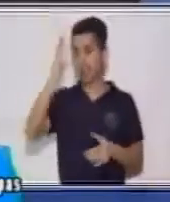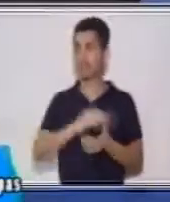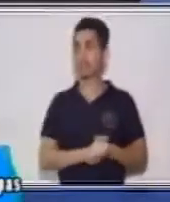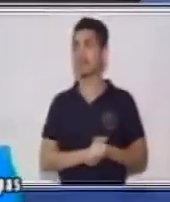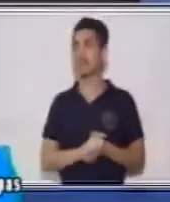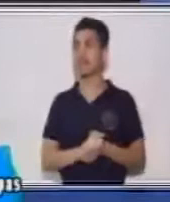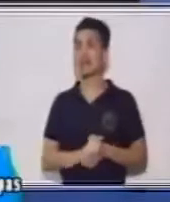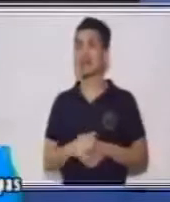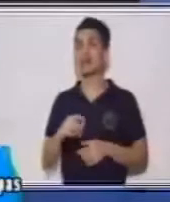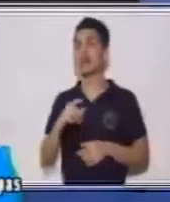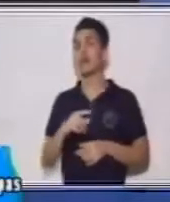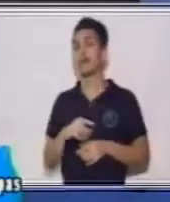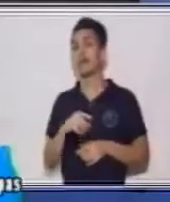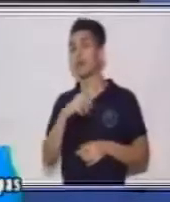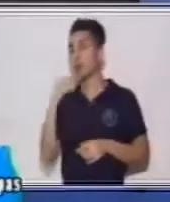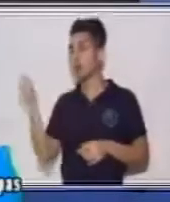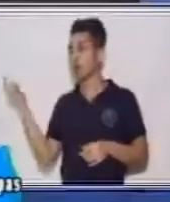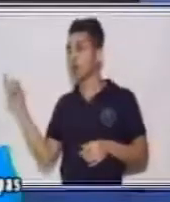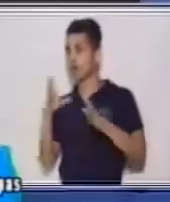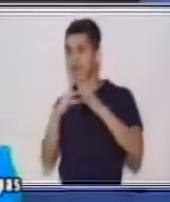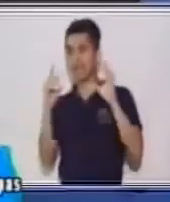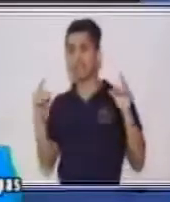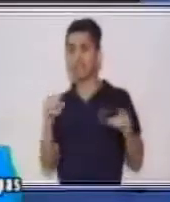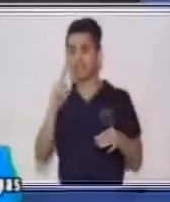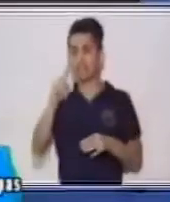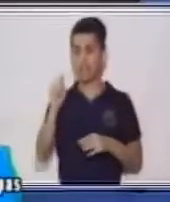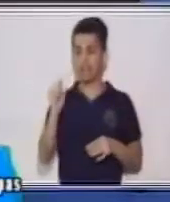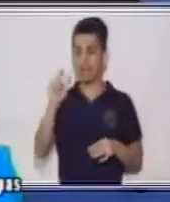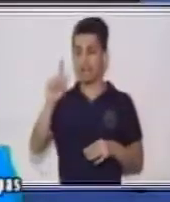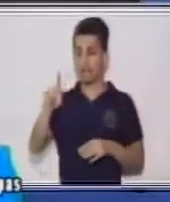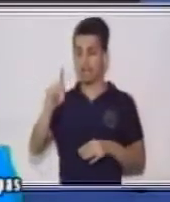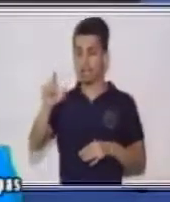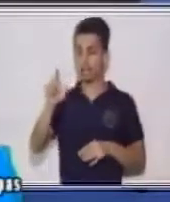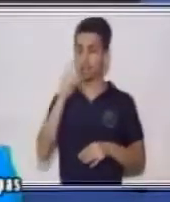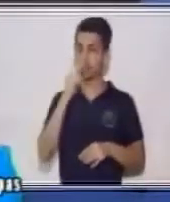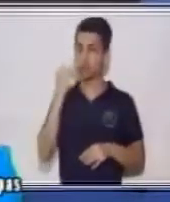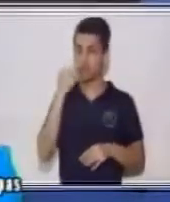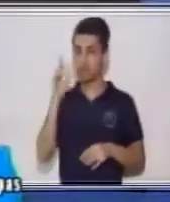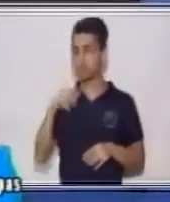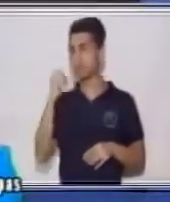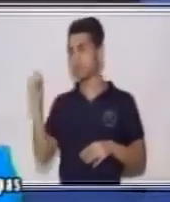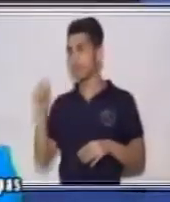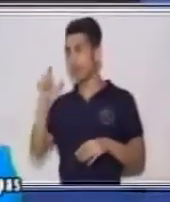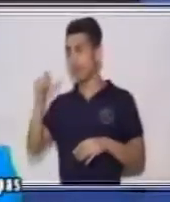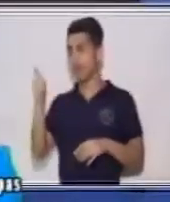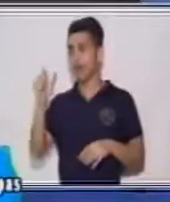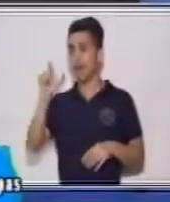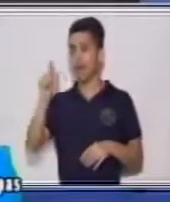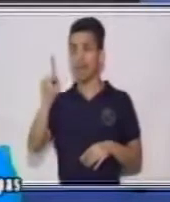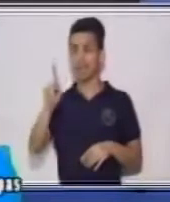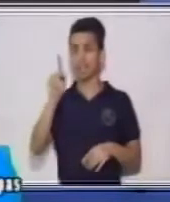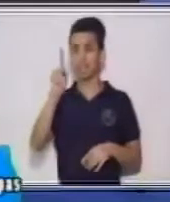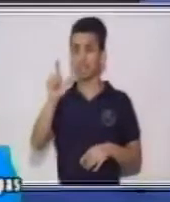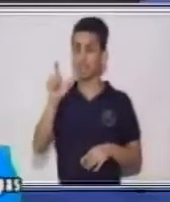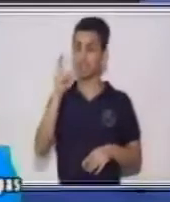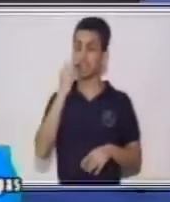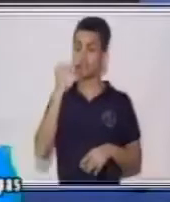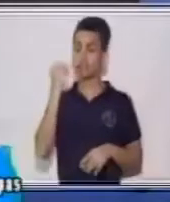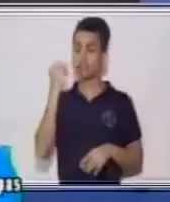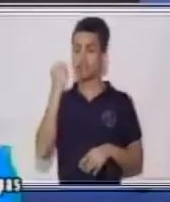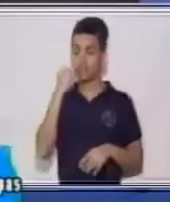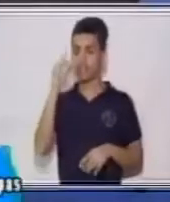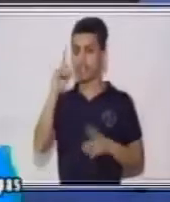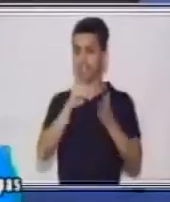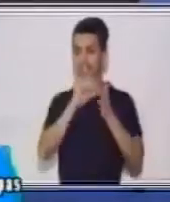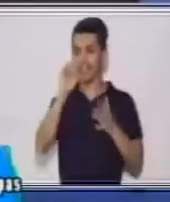gris, quechí. Cachiquel es el amarillo. Si se dan cuenta, son los idiomas que más